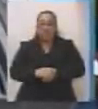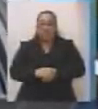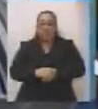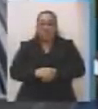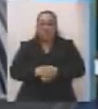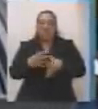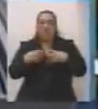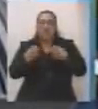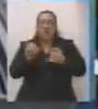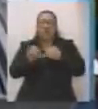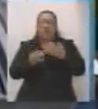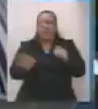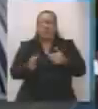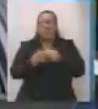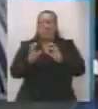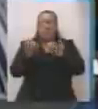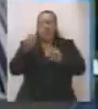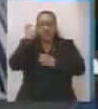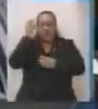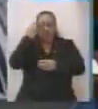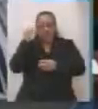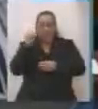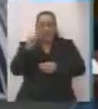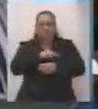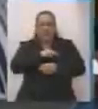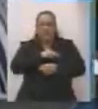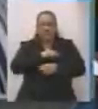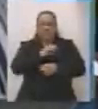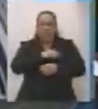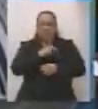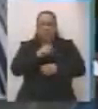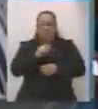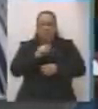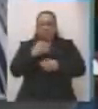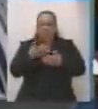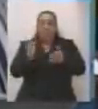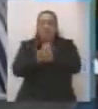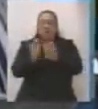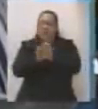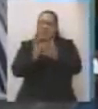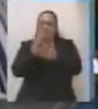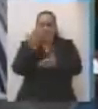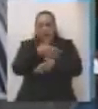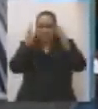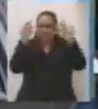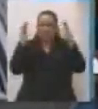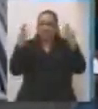Quisiera dejar clausurado este evento, la conferencia magistral del premio Nobel Erich Maskin, y pedirle un aplauso fuerte para él.